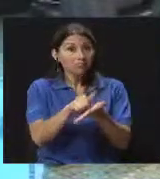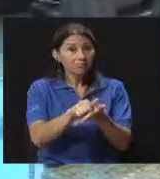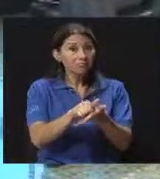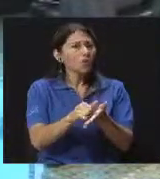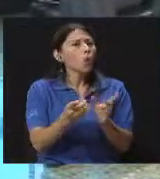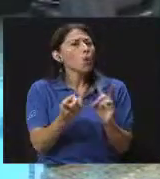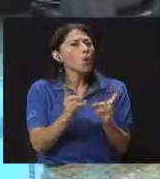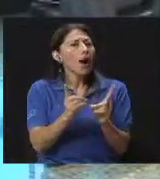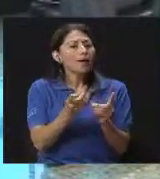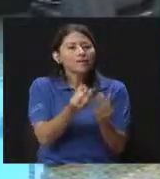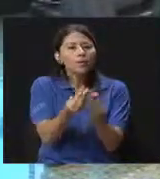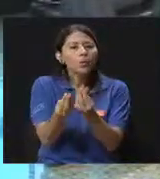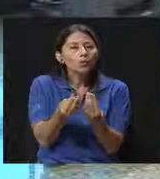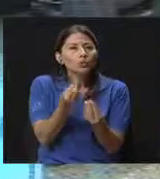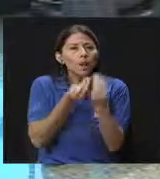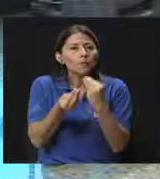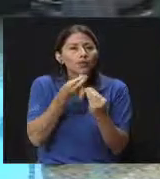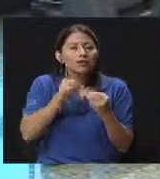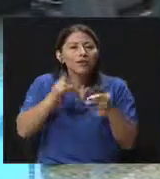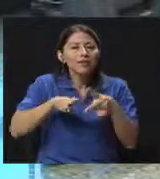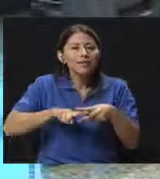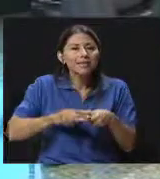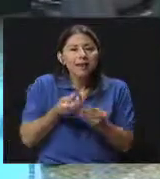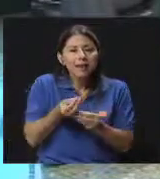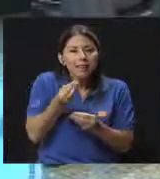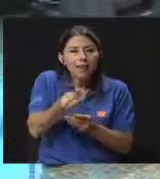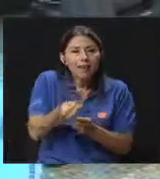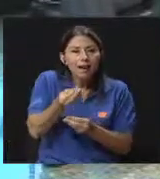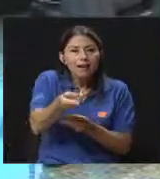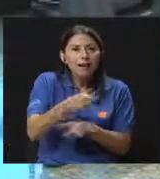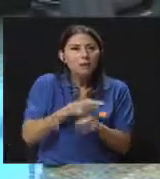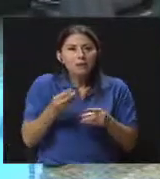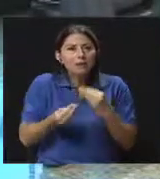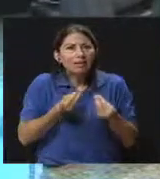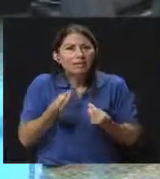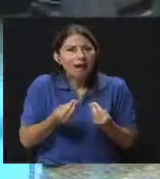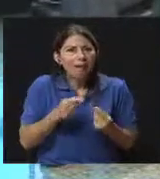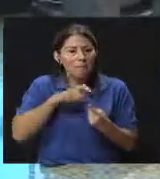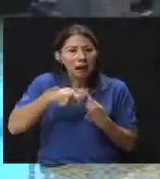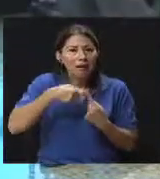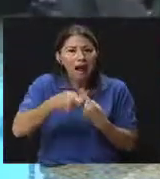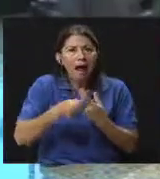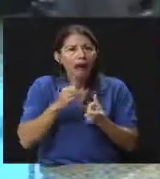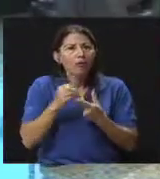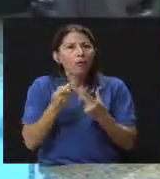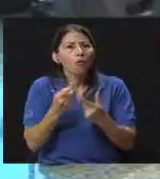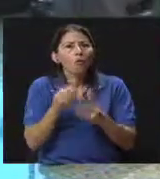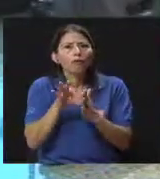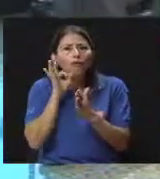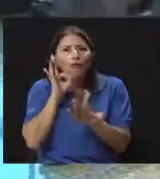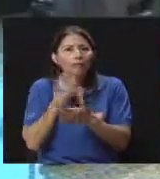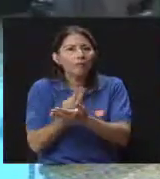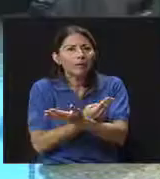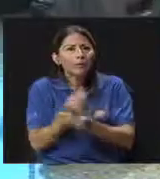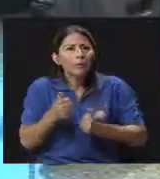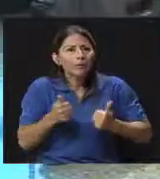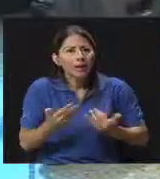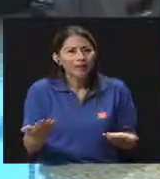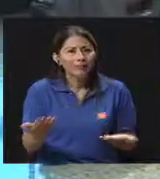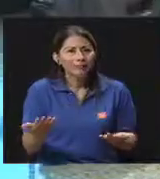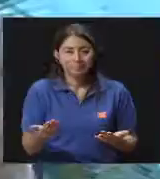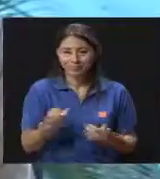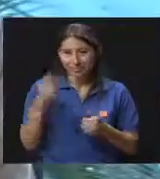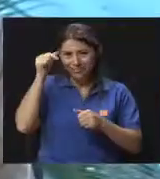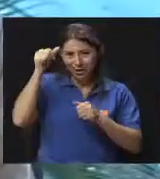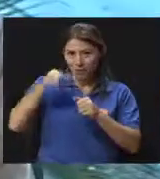nos decía, ¿verdad?, qué introducir, pero nos preguntaremos, ¿será papilla, será banano, qué verduras o frutas iniciar? Recordemos que primeros